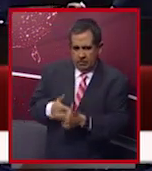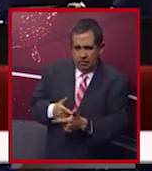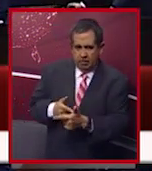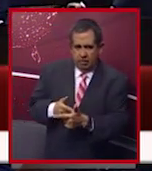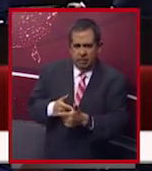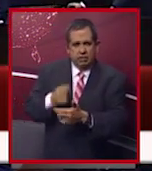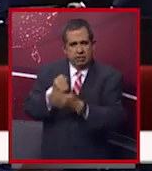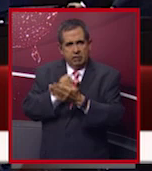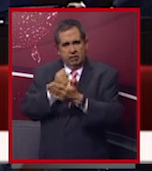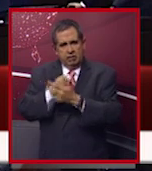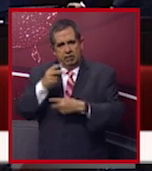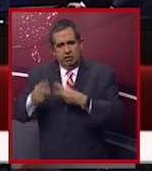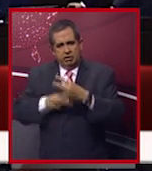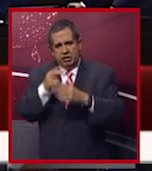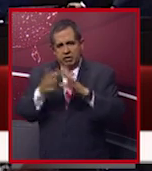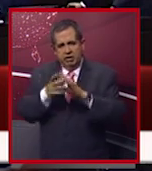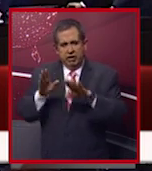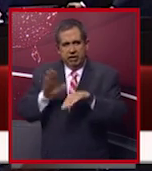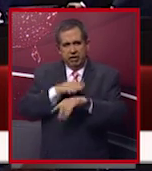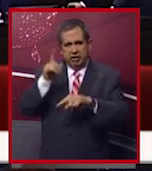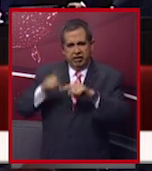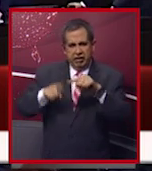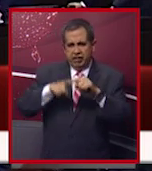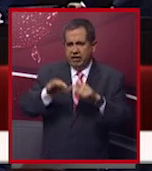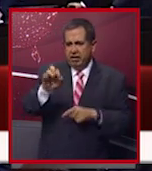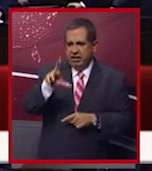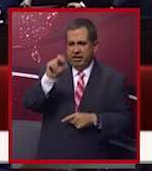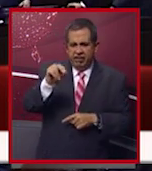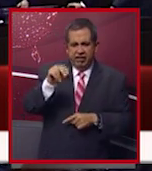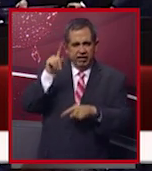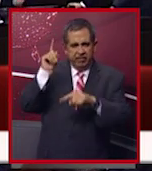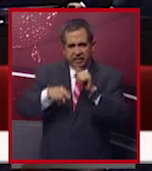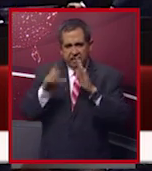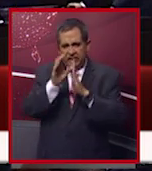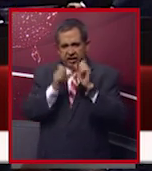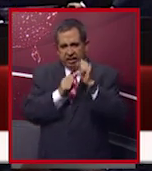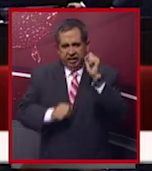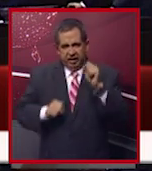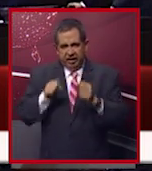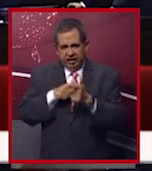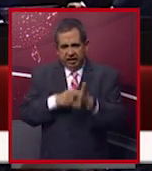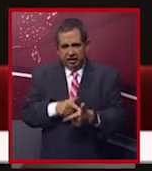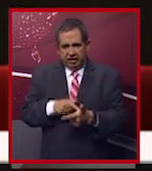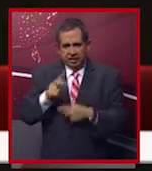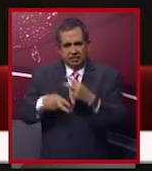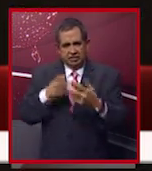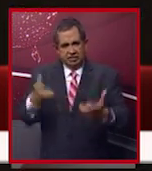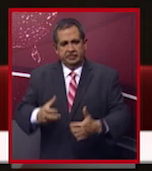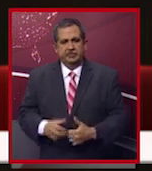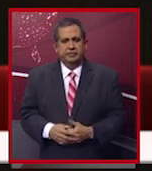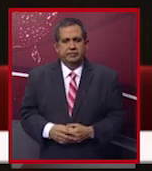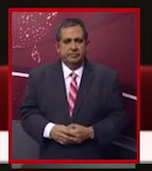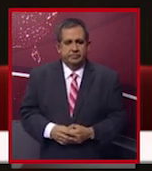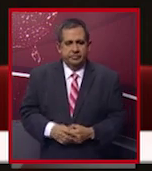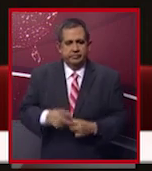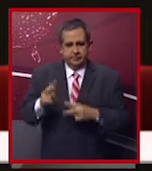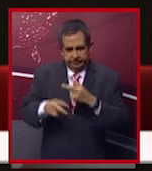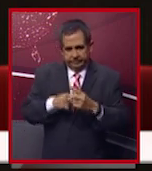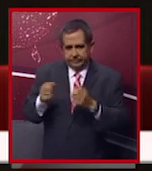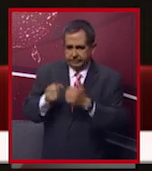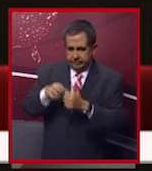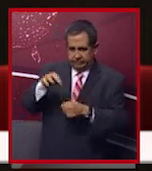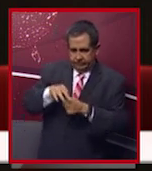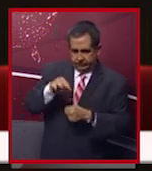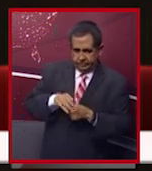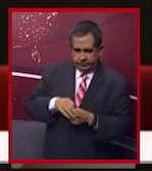Seguirá luchando por quitar el fuero de la Constitución. No. Y lo lograremos. Orden, señor diputado. Con los